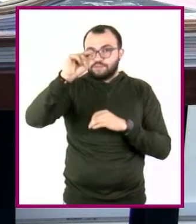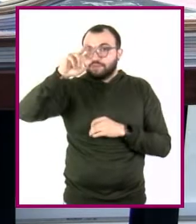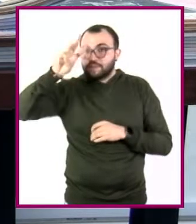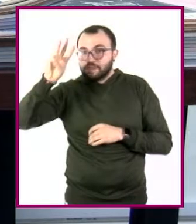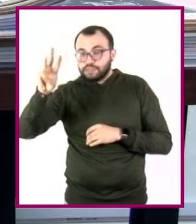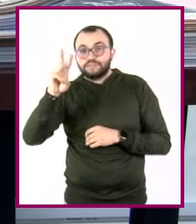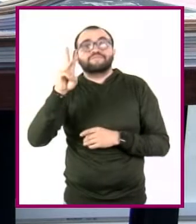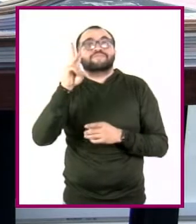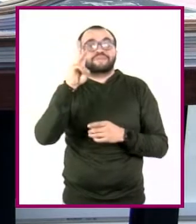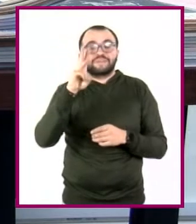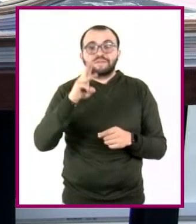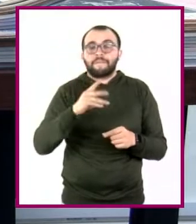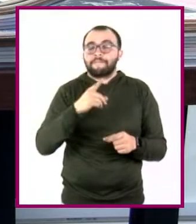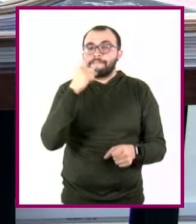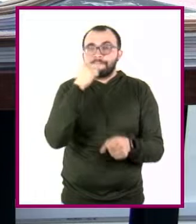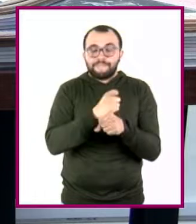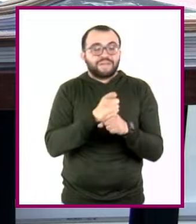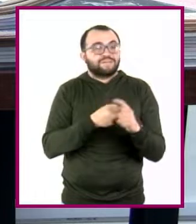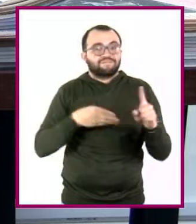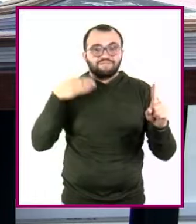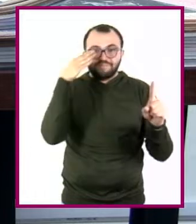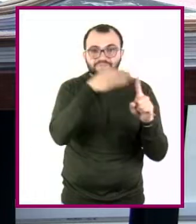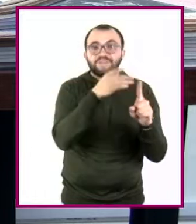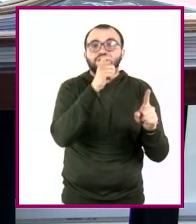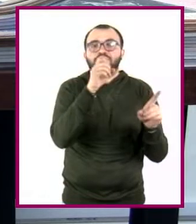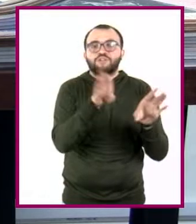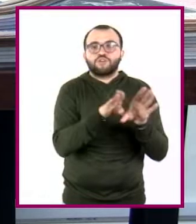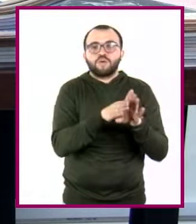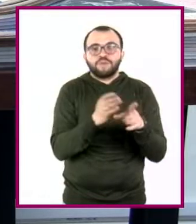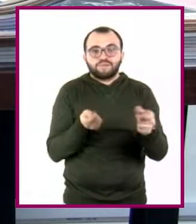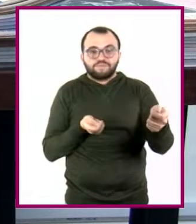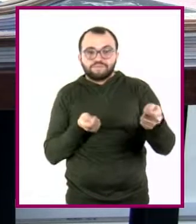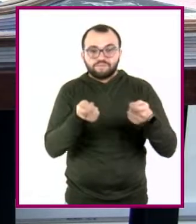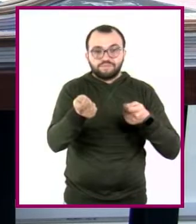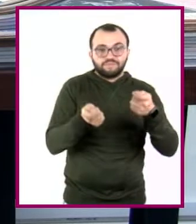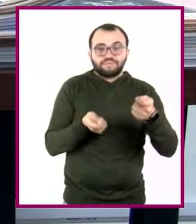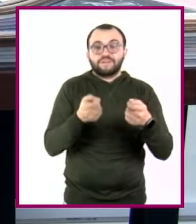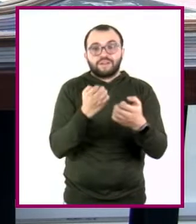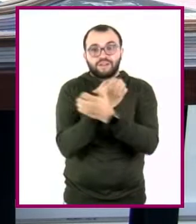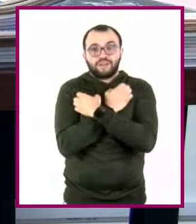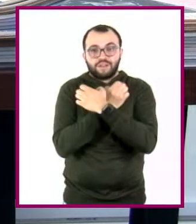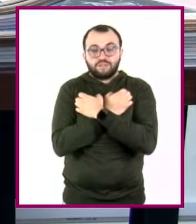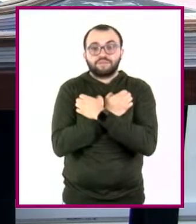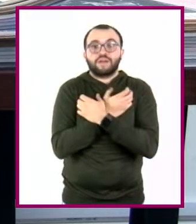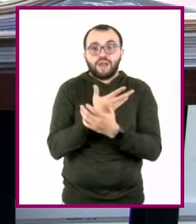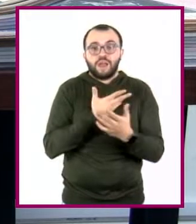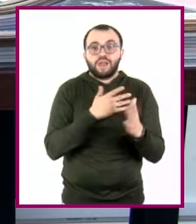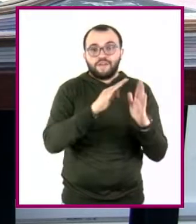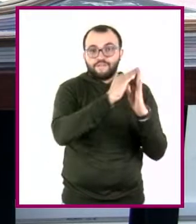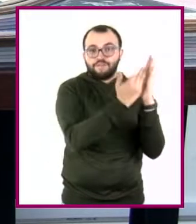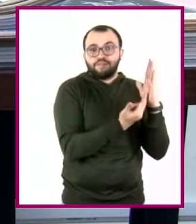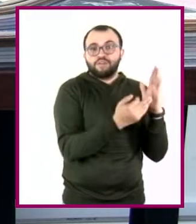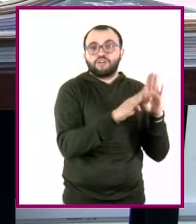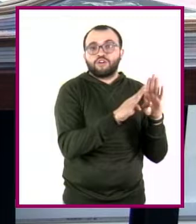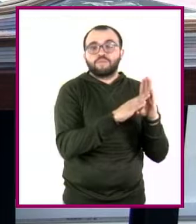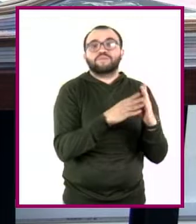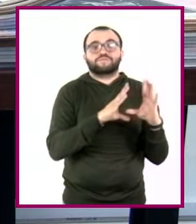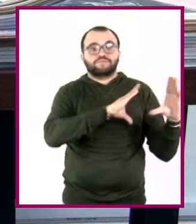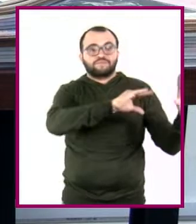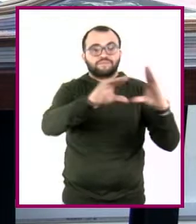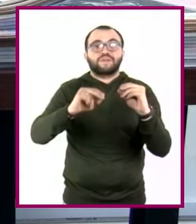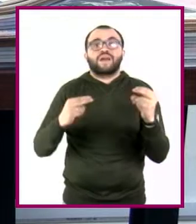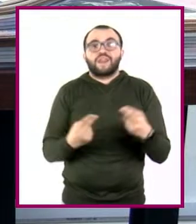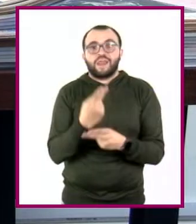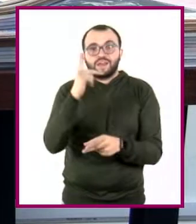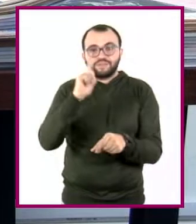los principales instrumentos legales que regulan al sistema educativo y establecen los fundamentos de la enseñanza nacional.